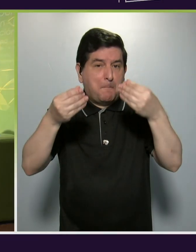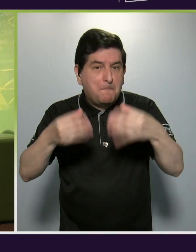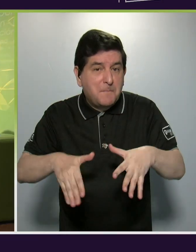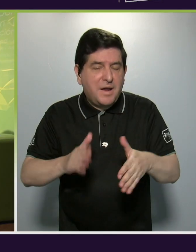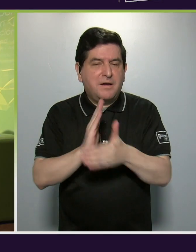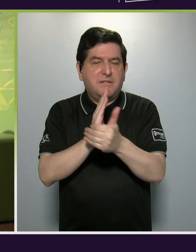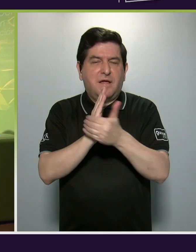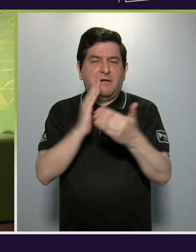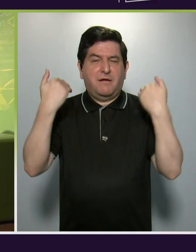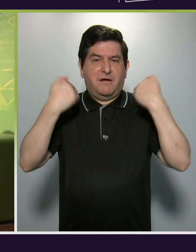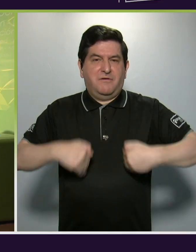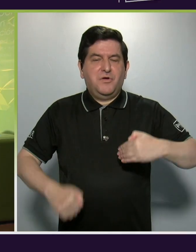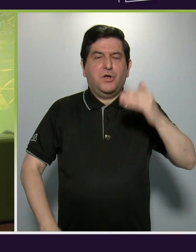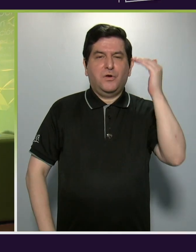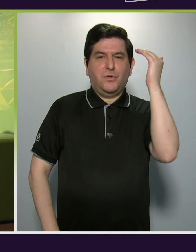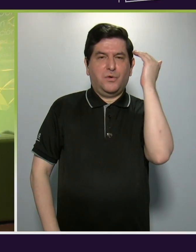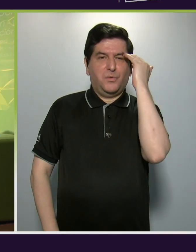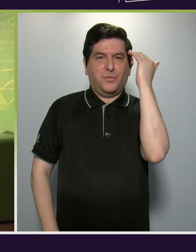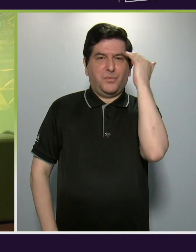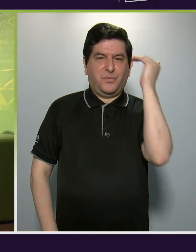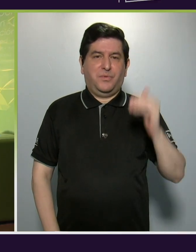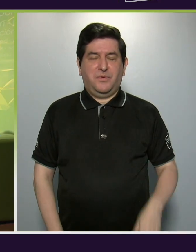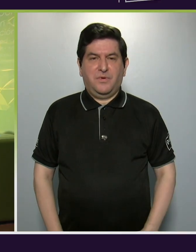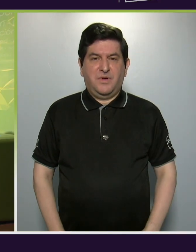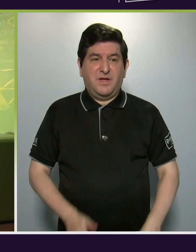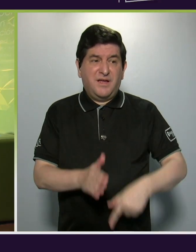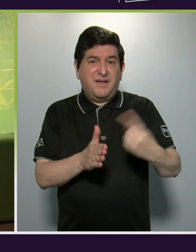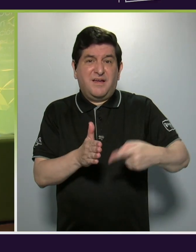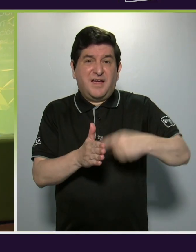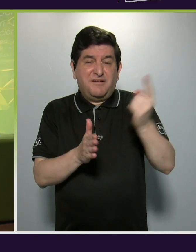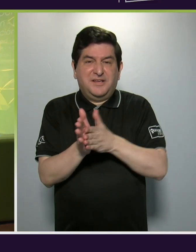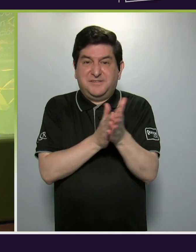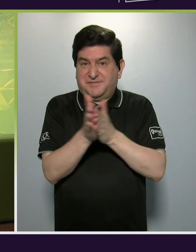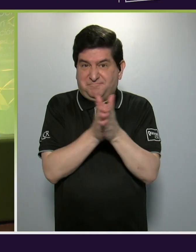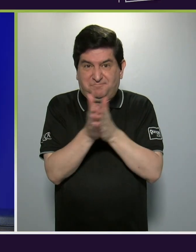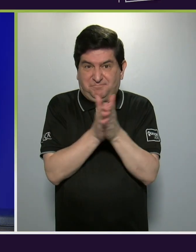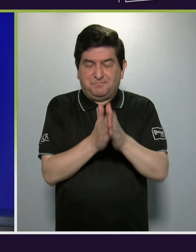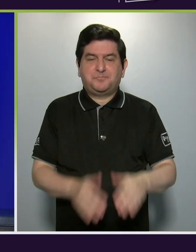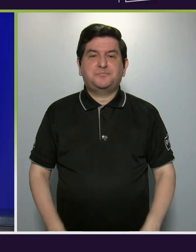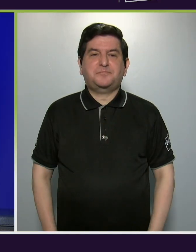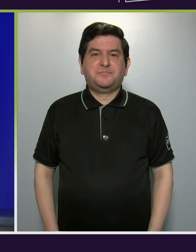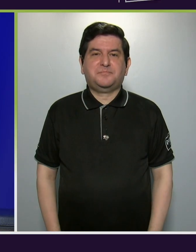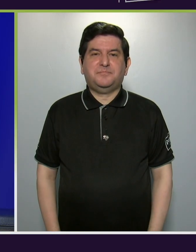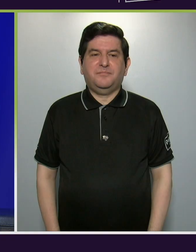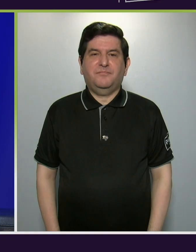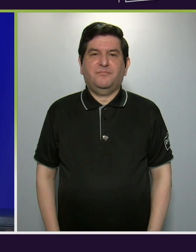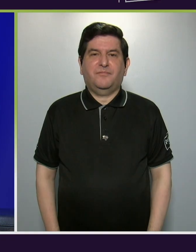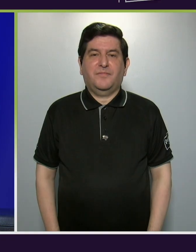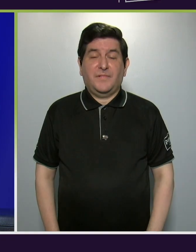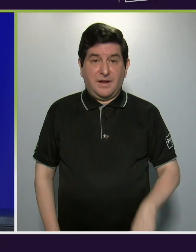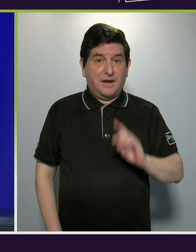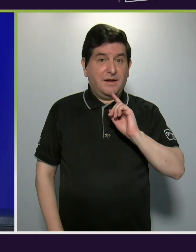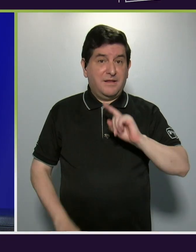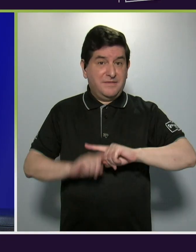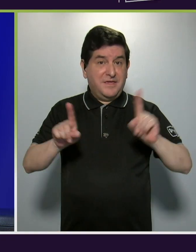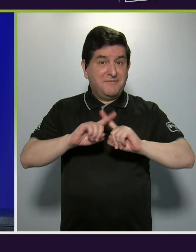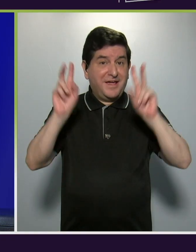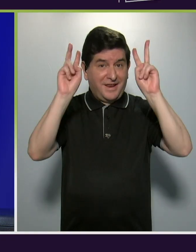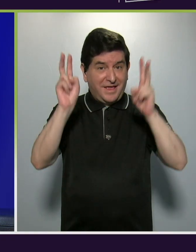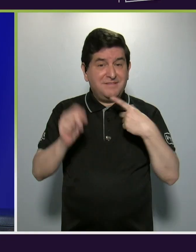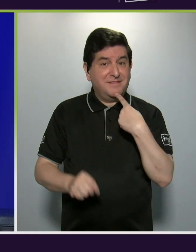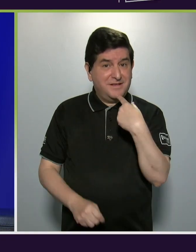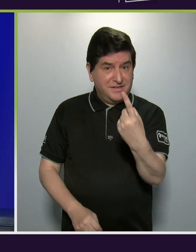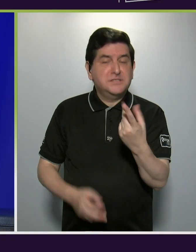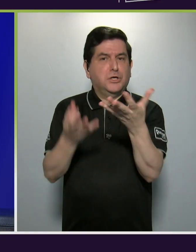talento humano, conocimiento, que muchas veces no se aprovecha. Y porque acabas de tocar un montón de temas que son como